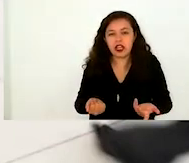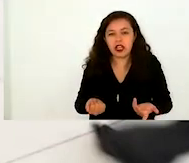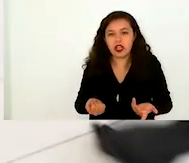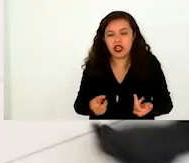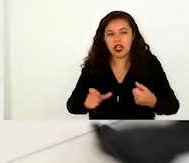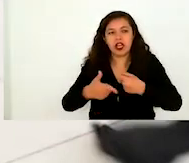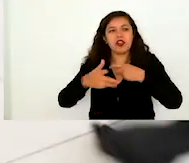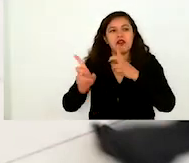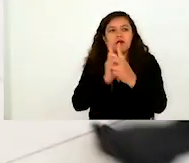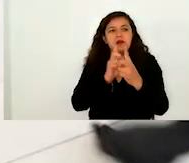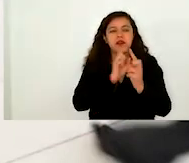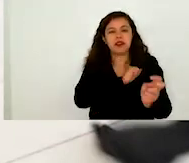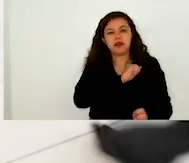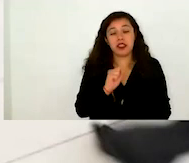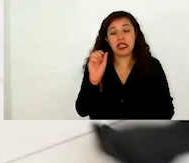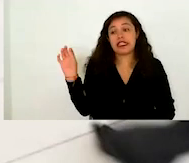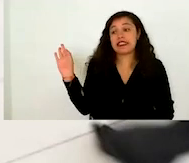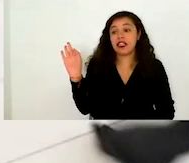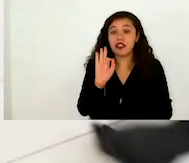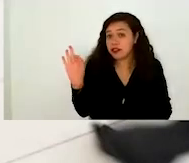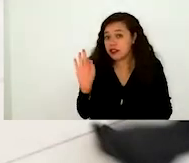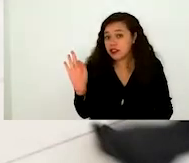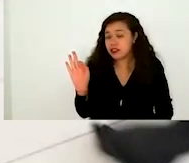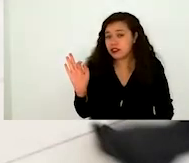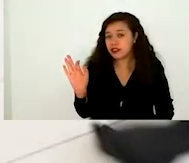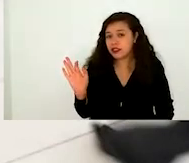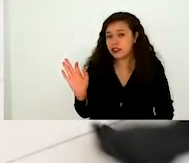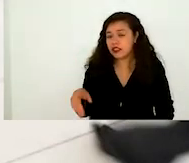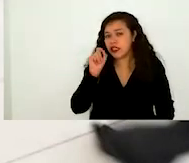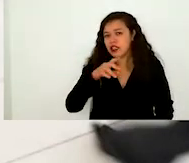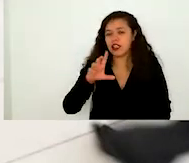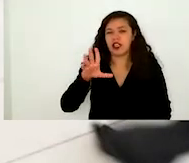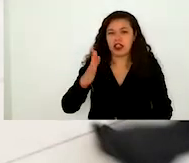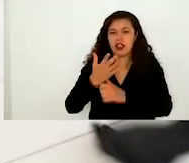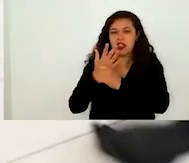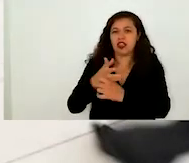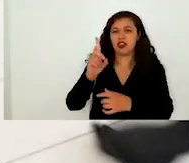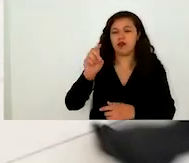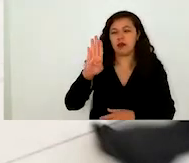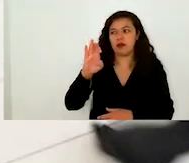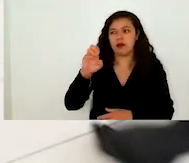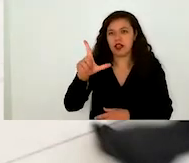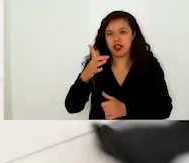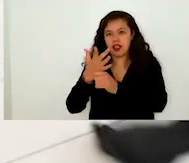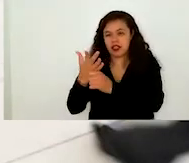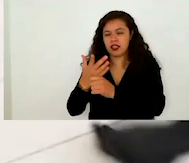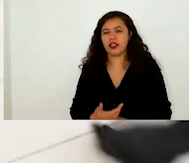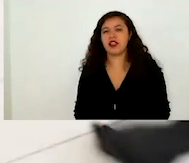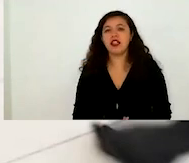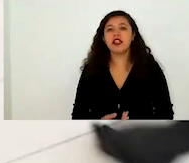la relación es la mejor como dice sí el